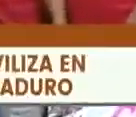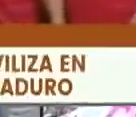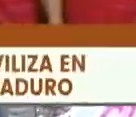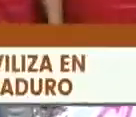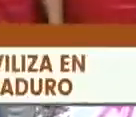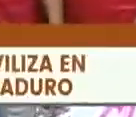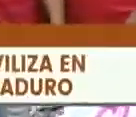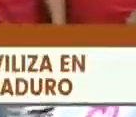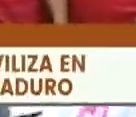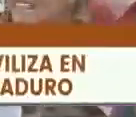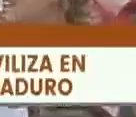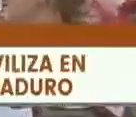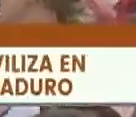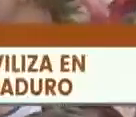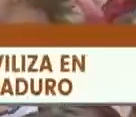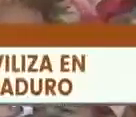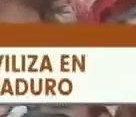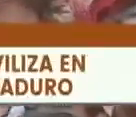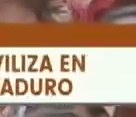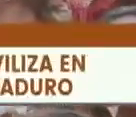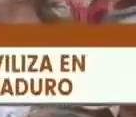Buenas tardes, ¿cómo están?